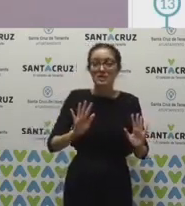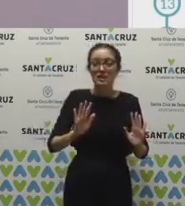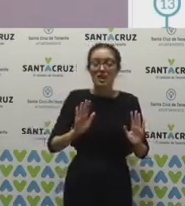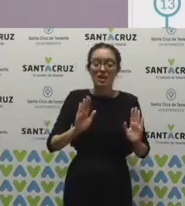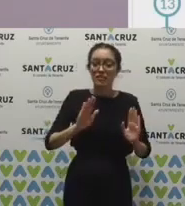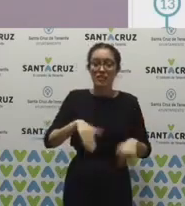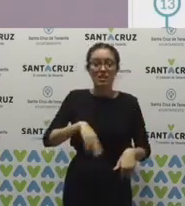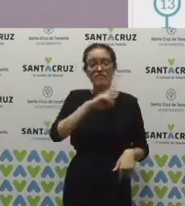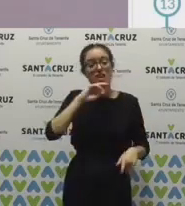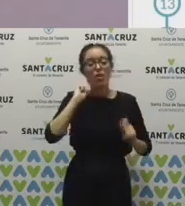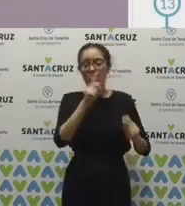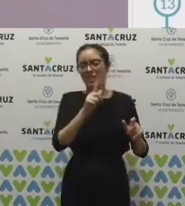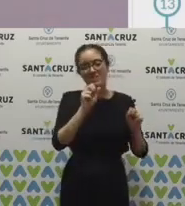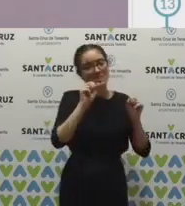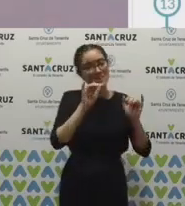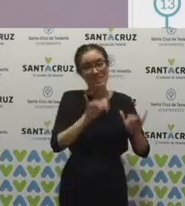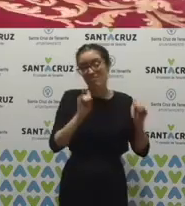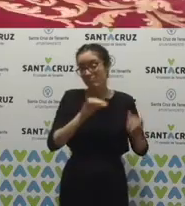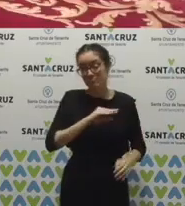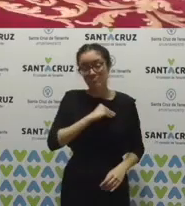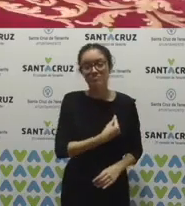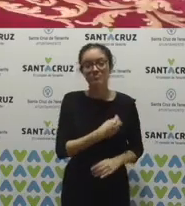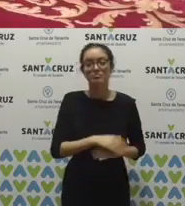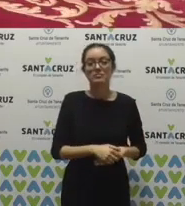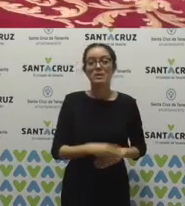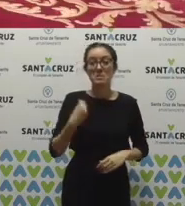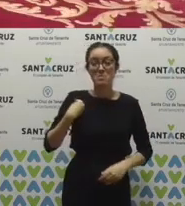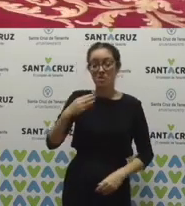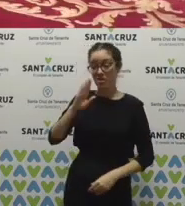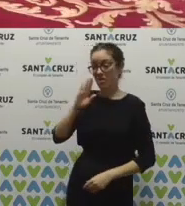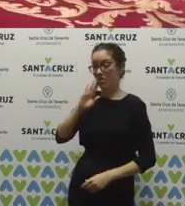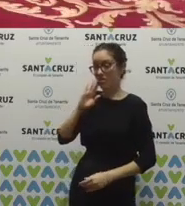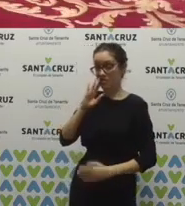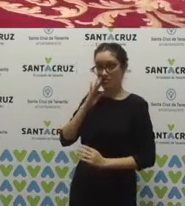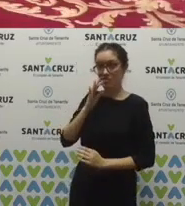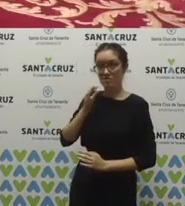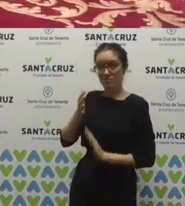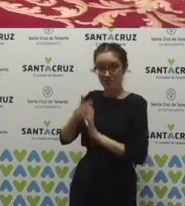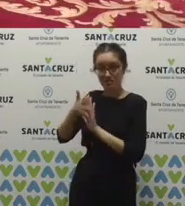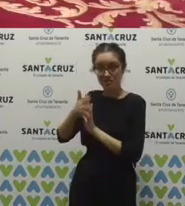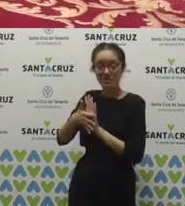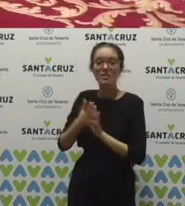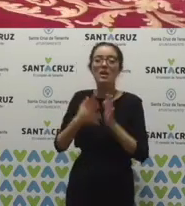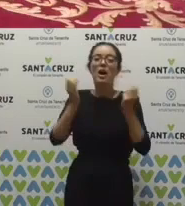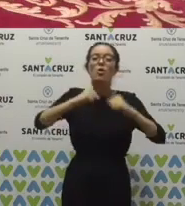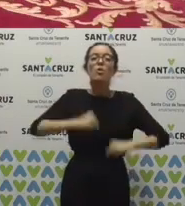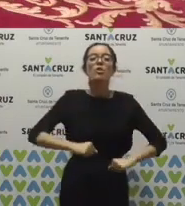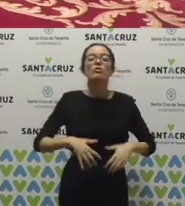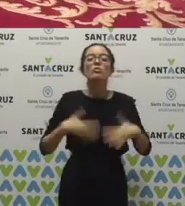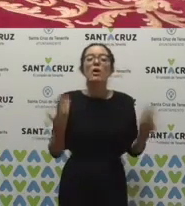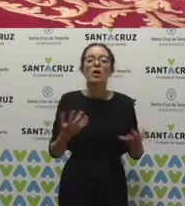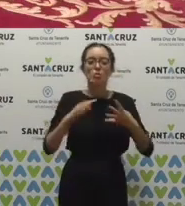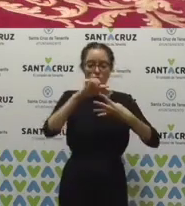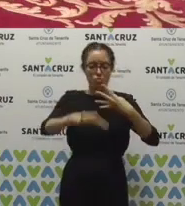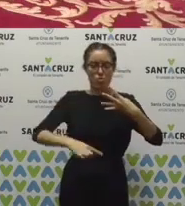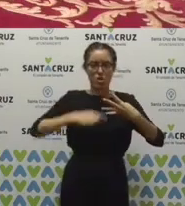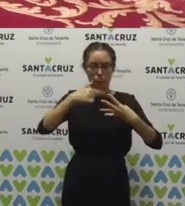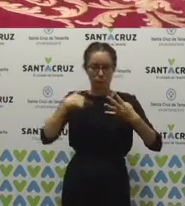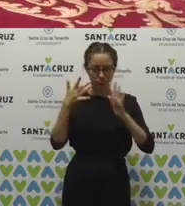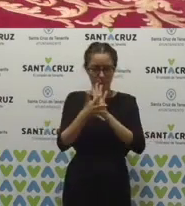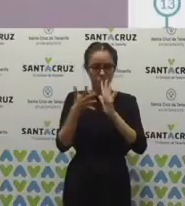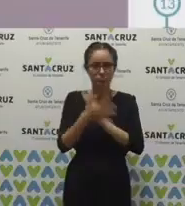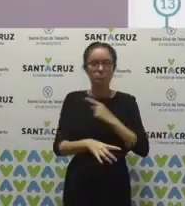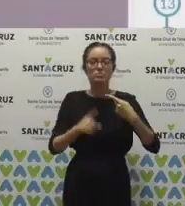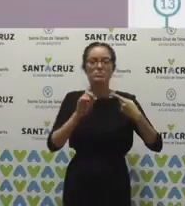estaba valorando por todos los textos anteriormente los acuerdos a los que llegamos son cuatro y voy a detallar los a continuación